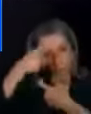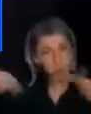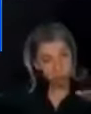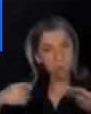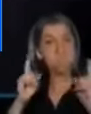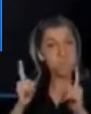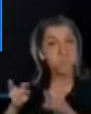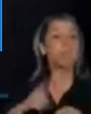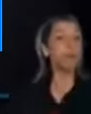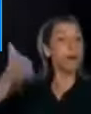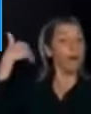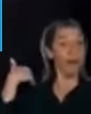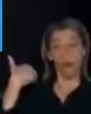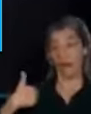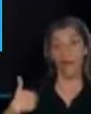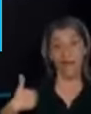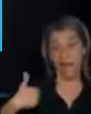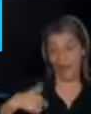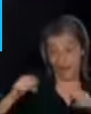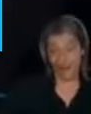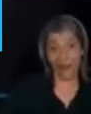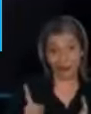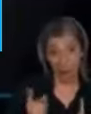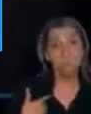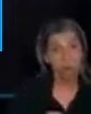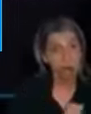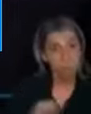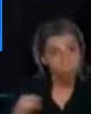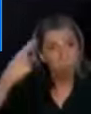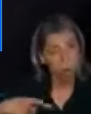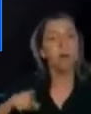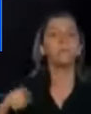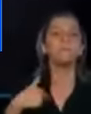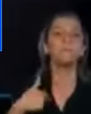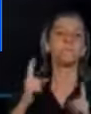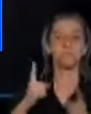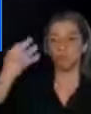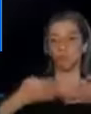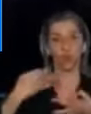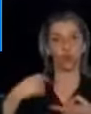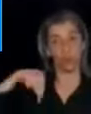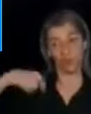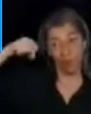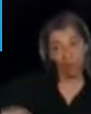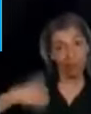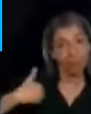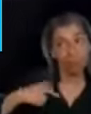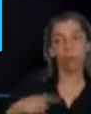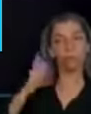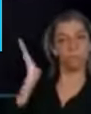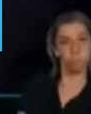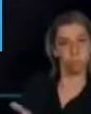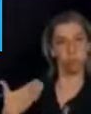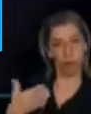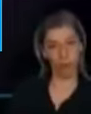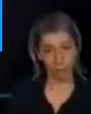montón, digamos, es un montón porque, a ver, si vos lo agarrás y lo comparás con lo que pasó acá, que todos agarraron y fueron a monologar, digo, el